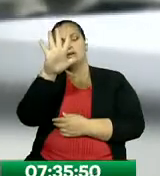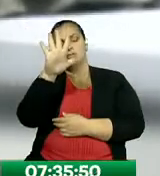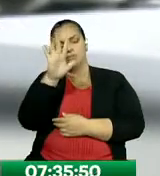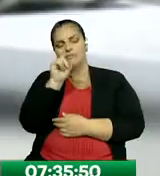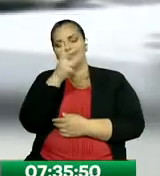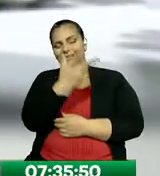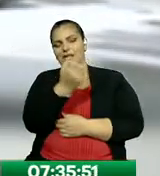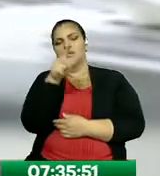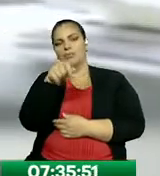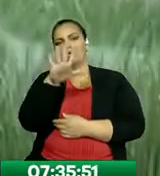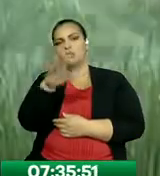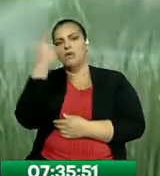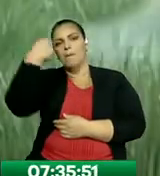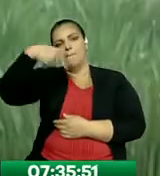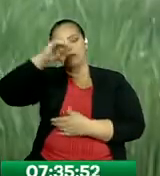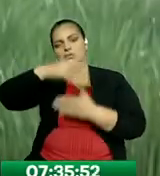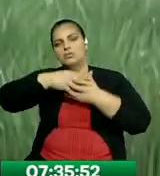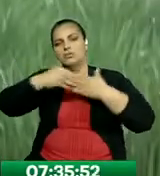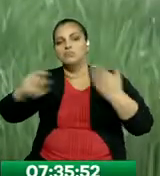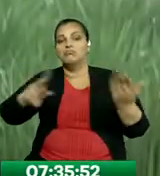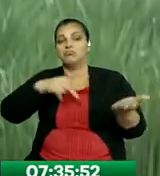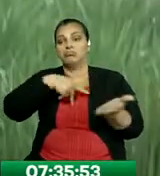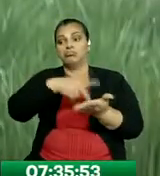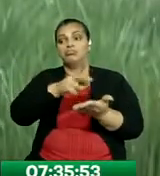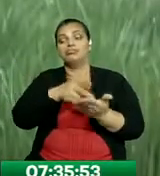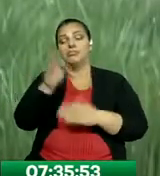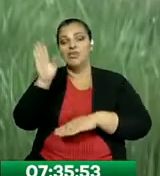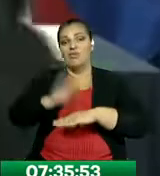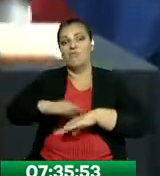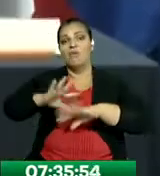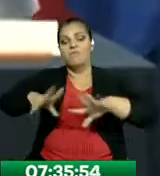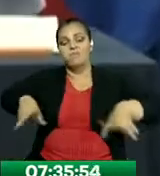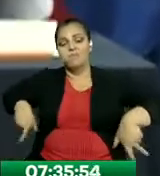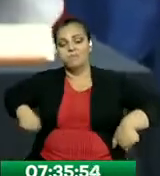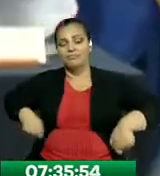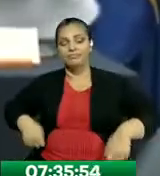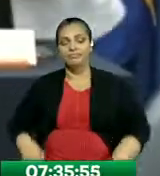investigaciones realizadas por la trama de corrupción de Odebrecht. Informo Javier Gallo.